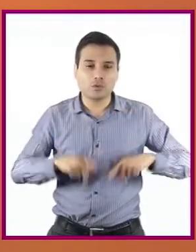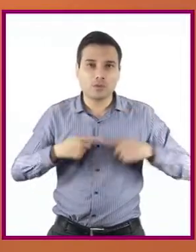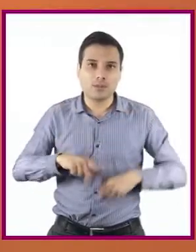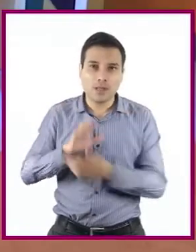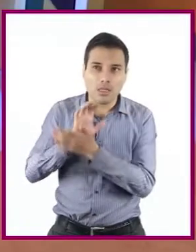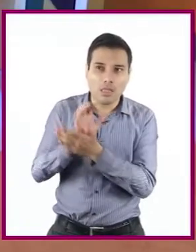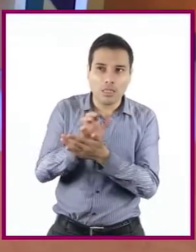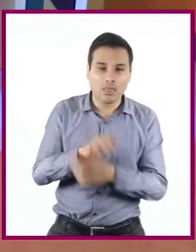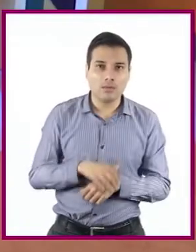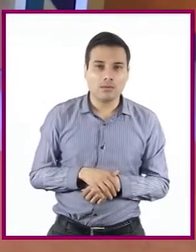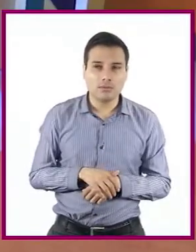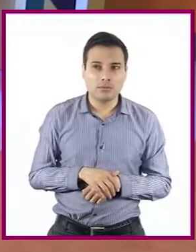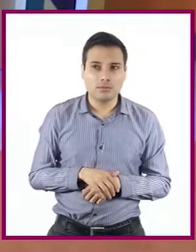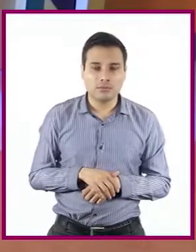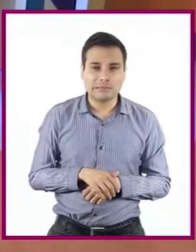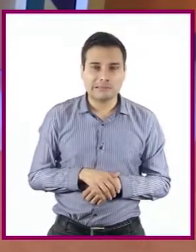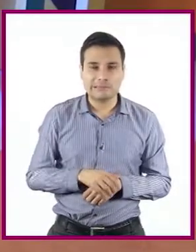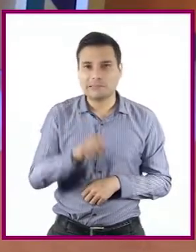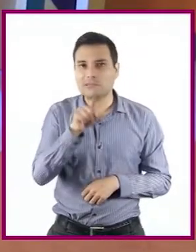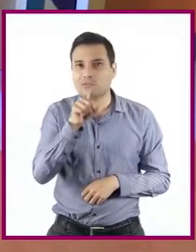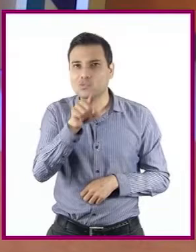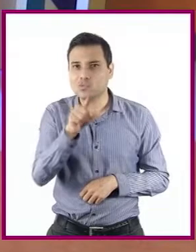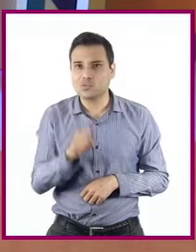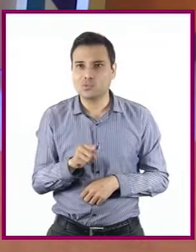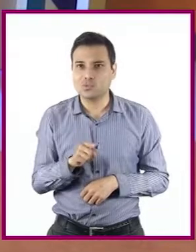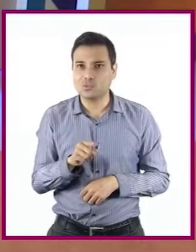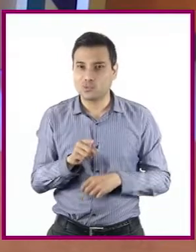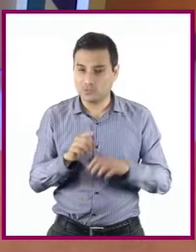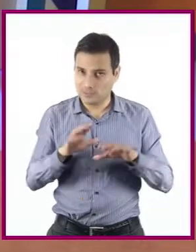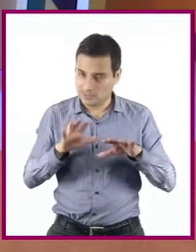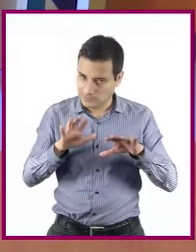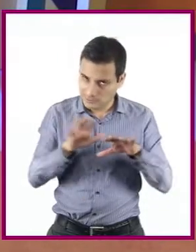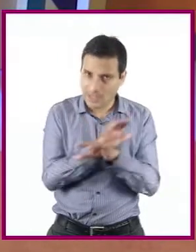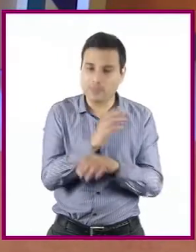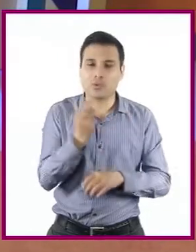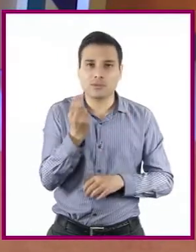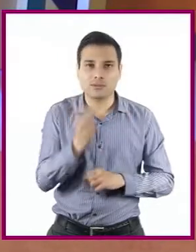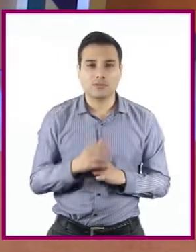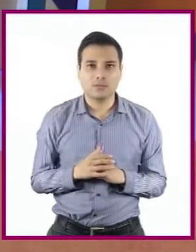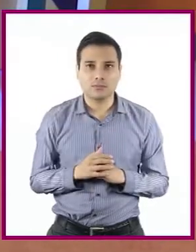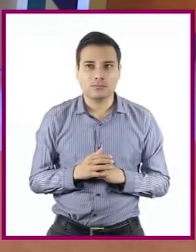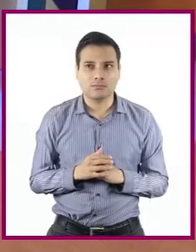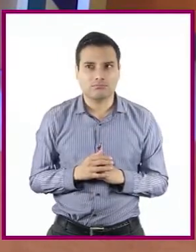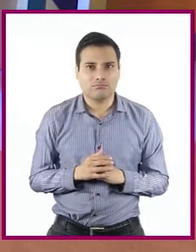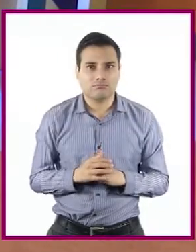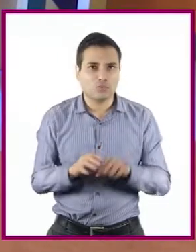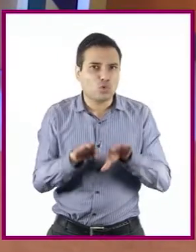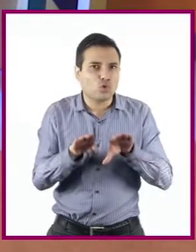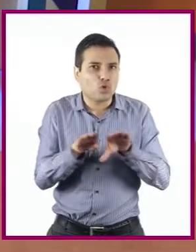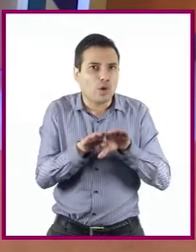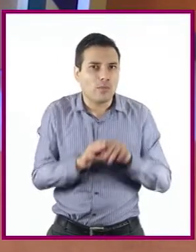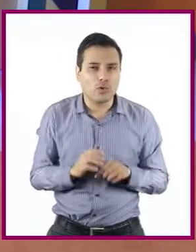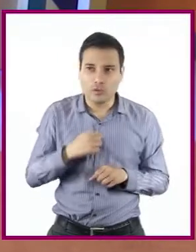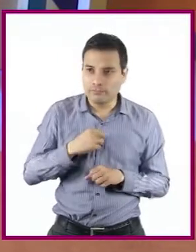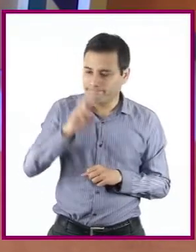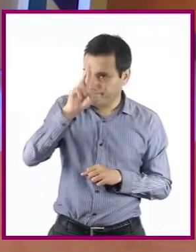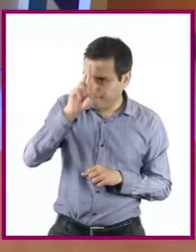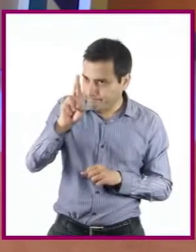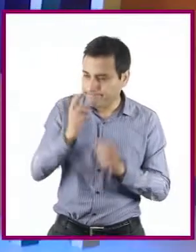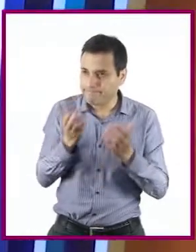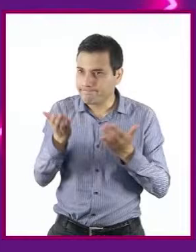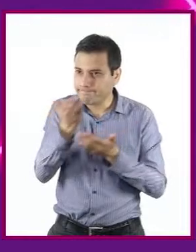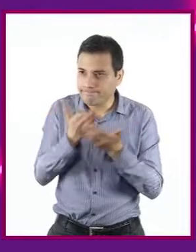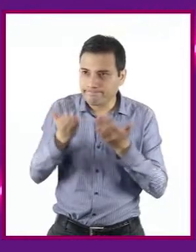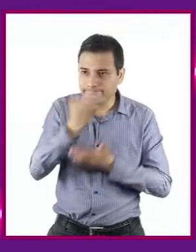pregúntense ¿qué cambios están dispuestas y dispuestos a hacer para convivir de manera respetuosa con las demás